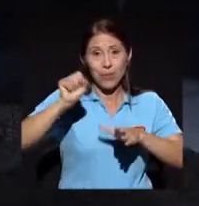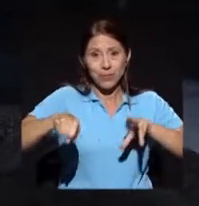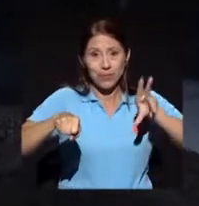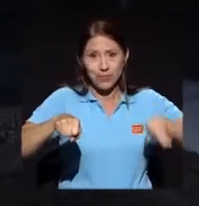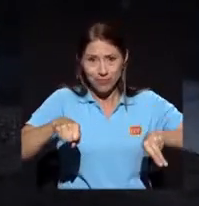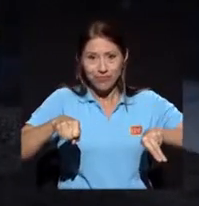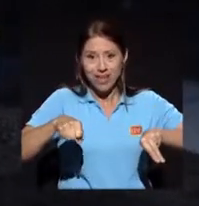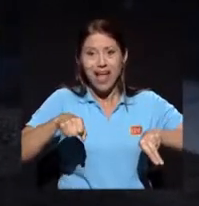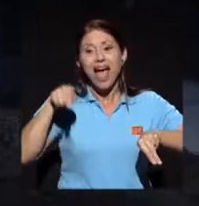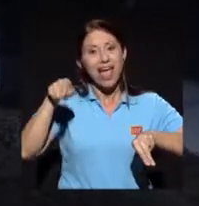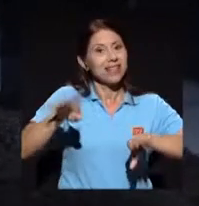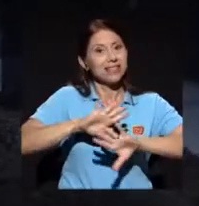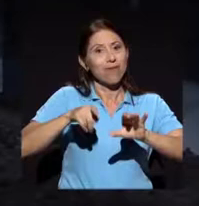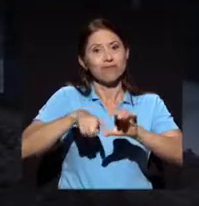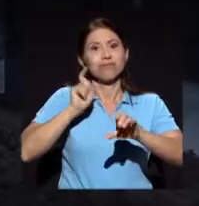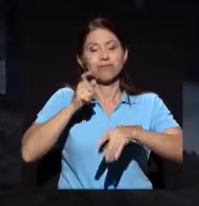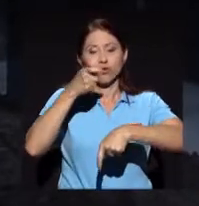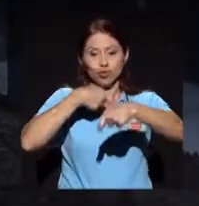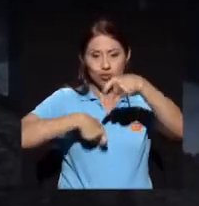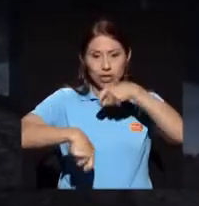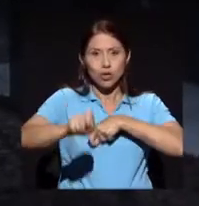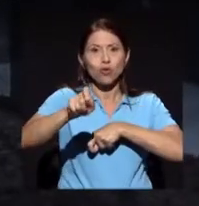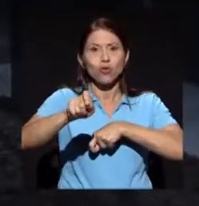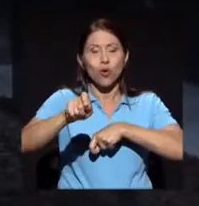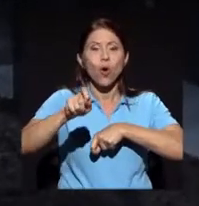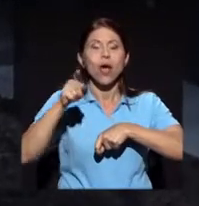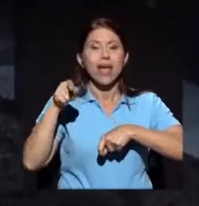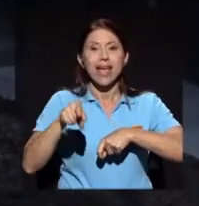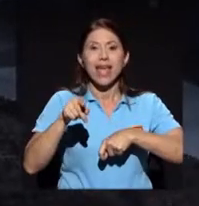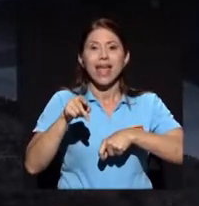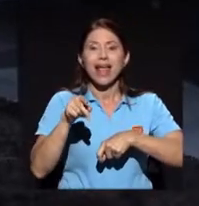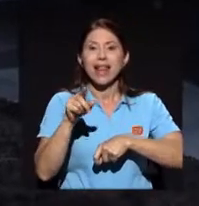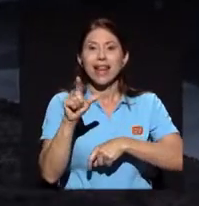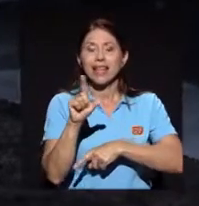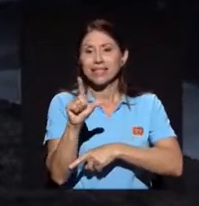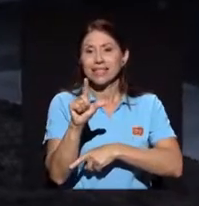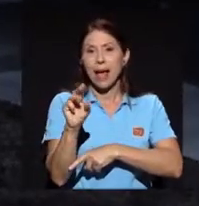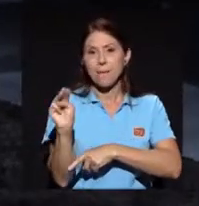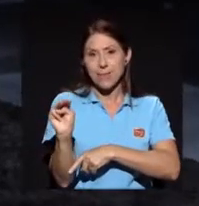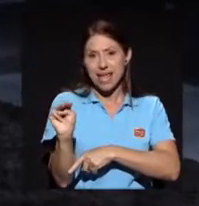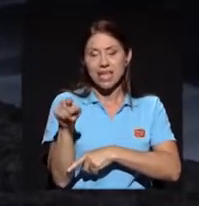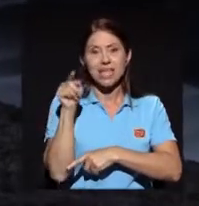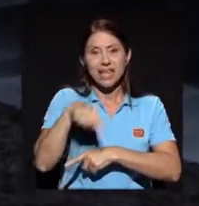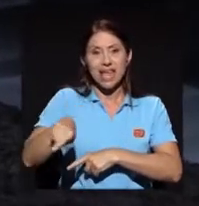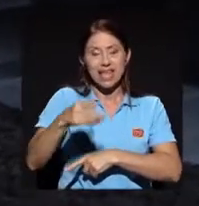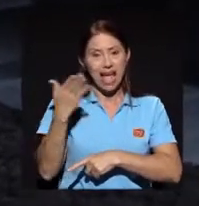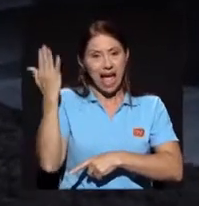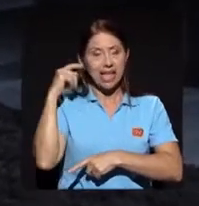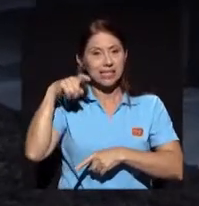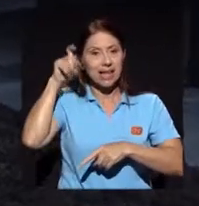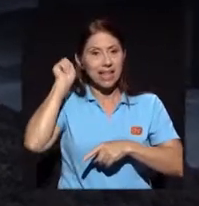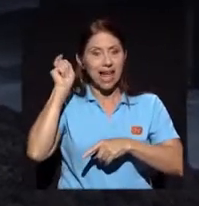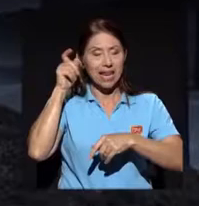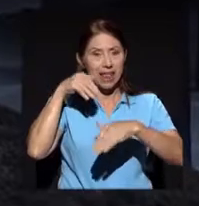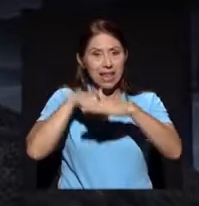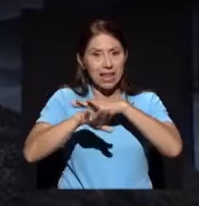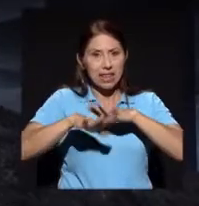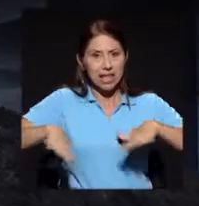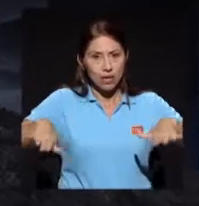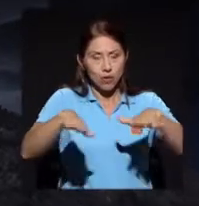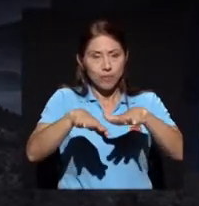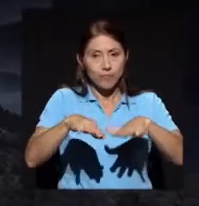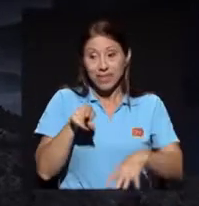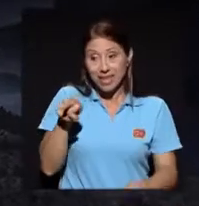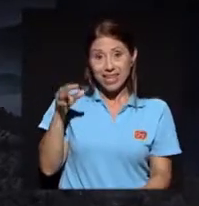miembro de su propio partido conservador terriza may que era la secretaria del interior y ella que había